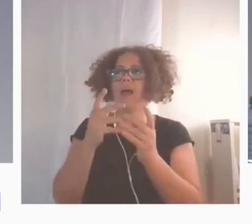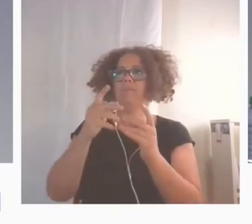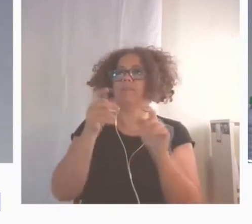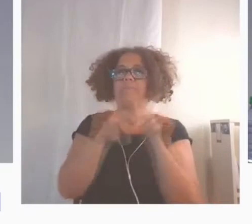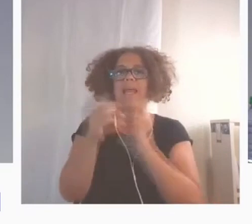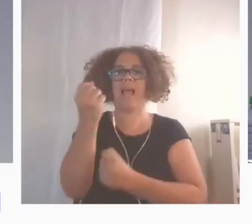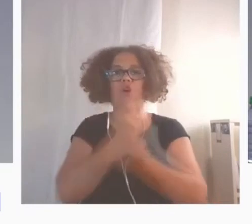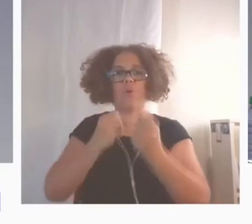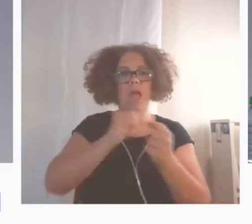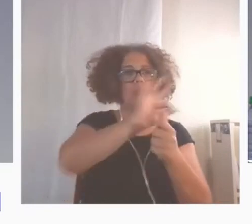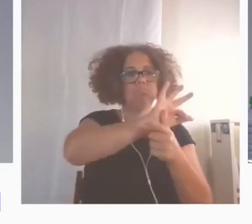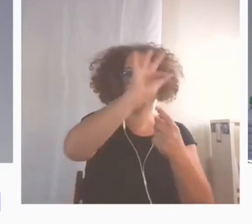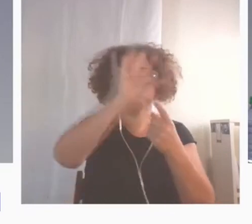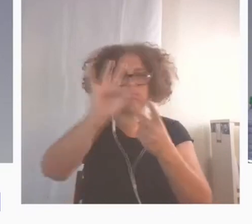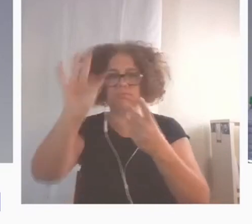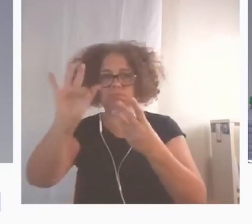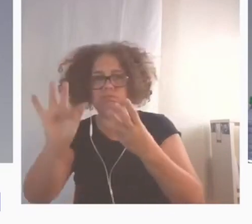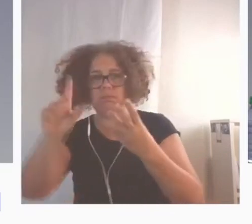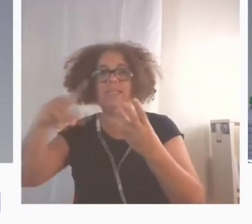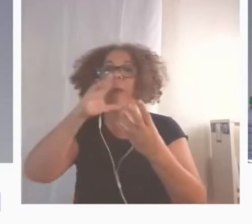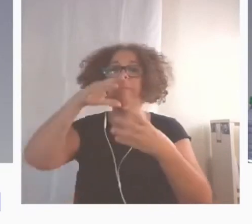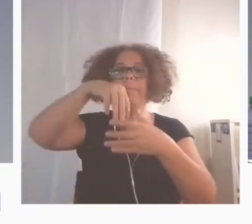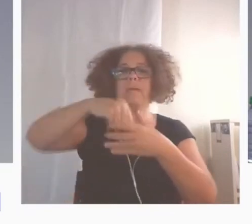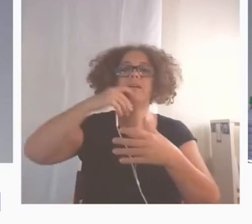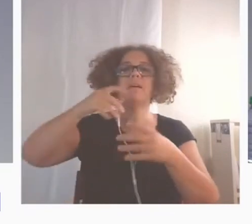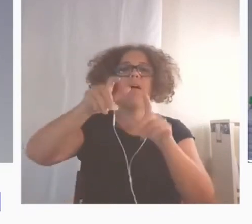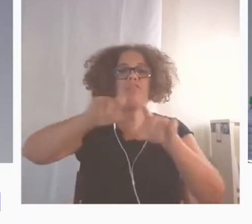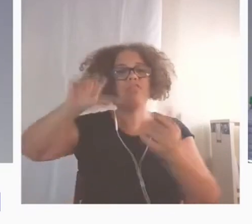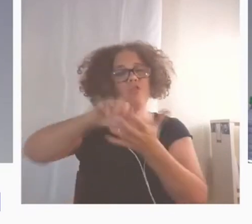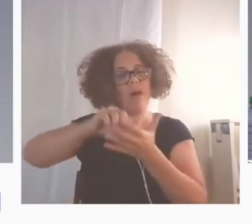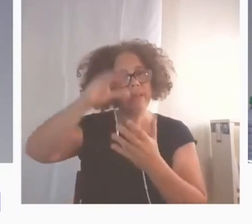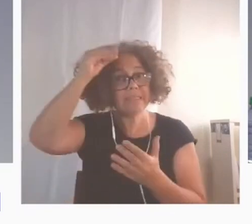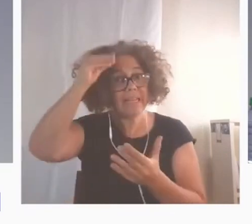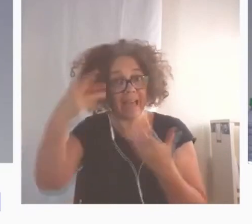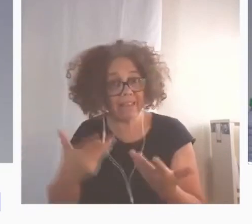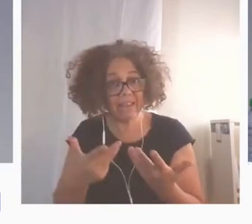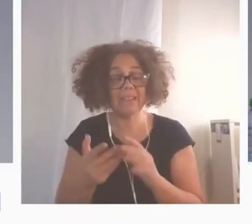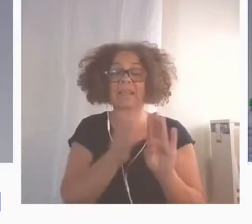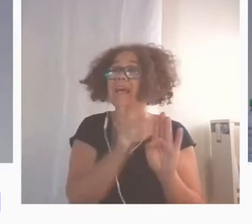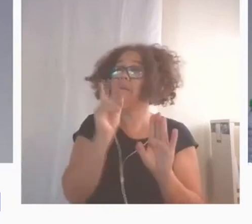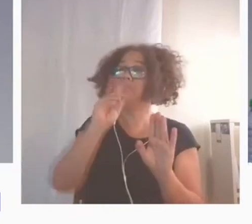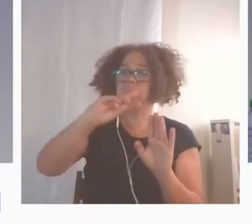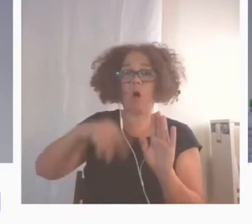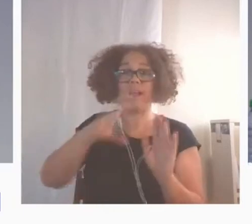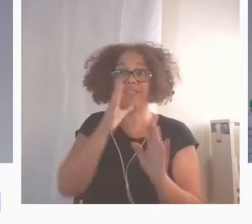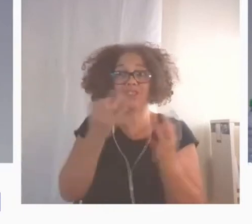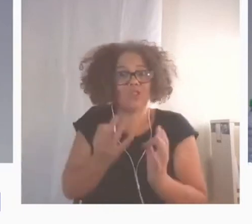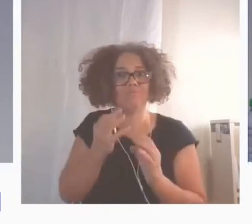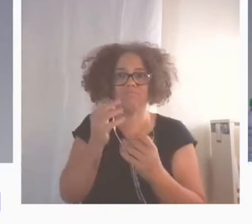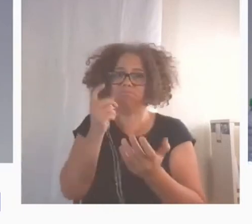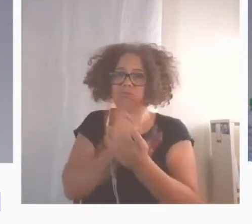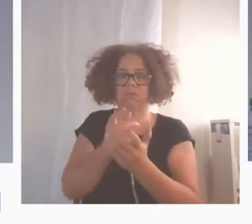que empezar en las personas. Por eso, es también el municipio del país que más invierte en innovación social, en todas las